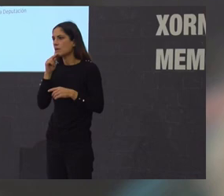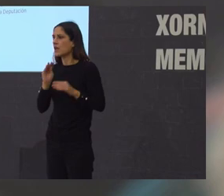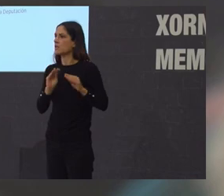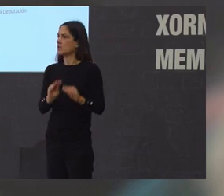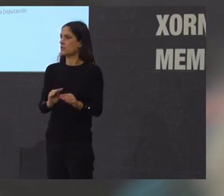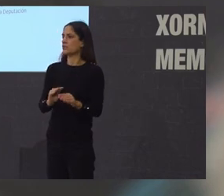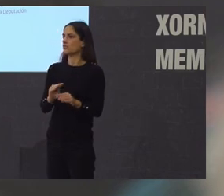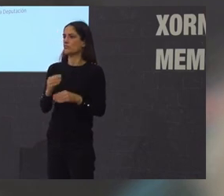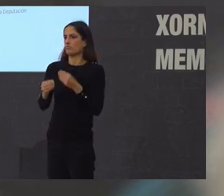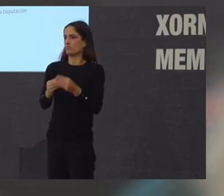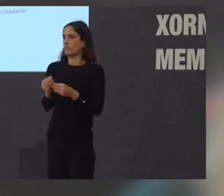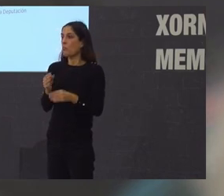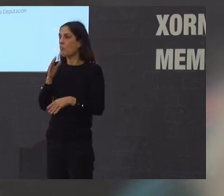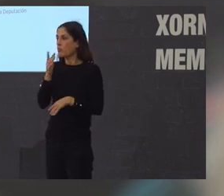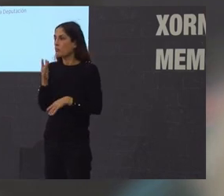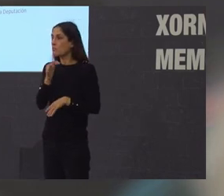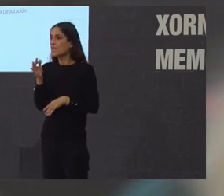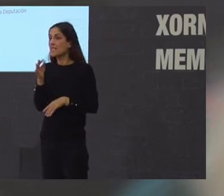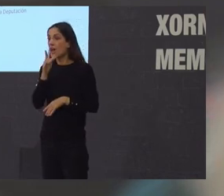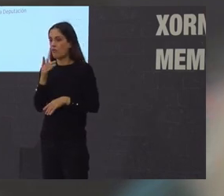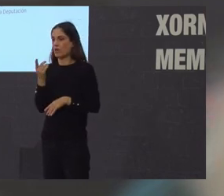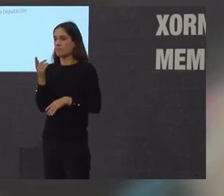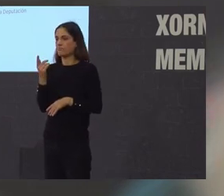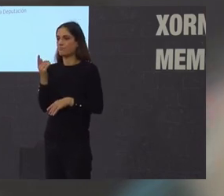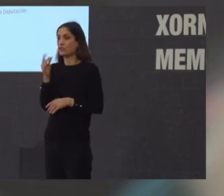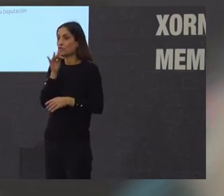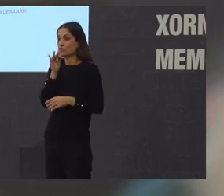una fotografía de su padre ahorcado.